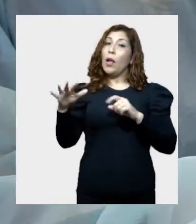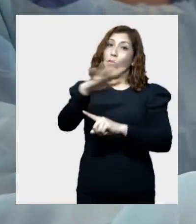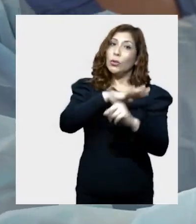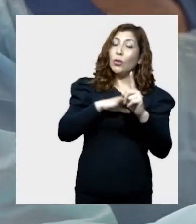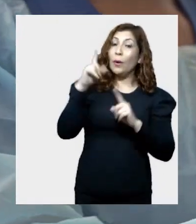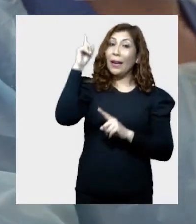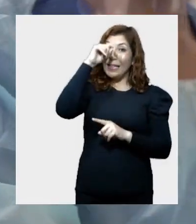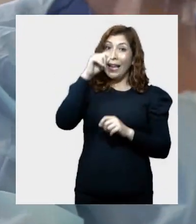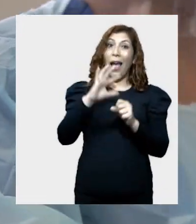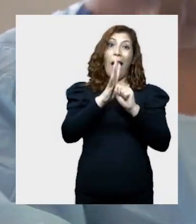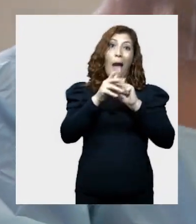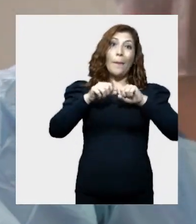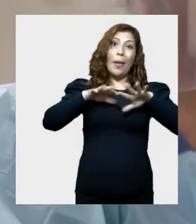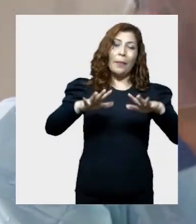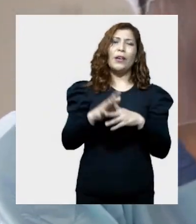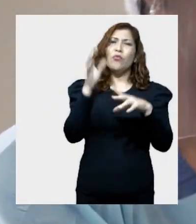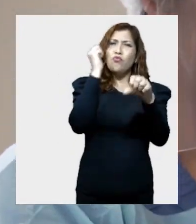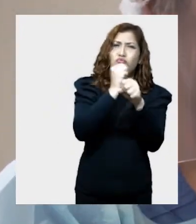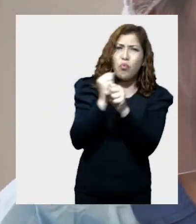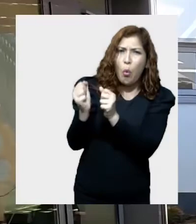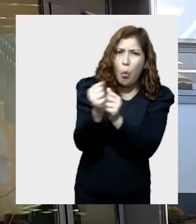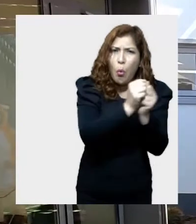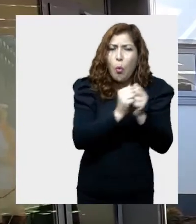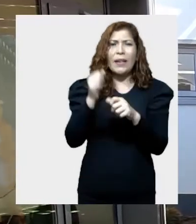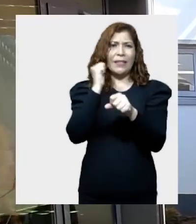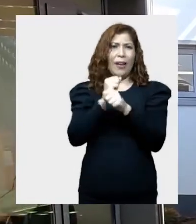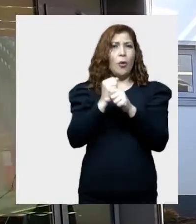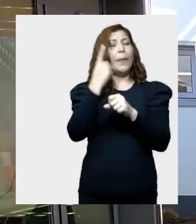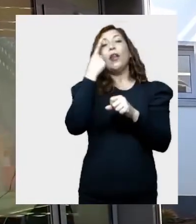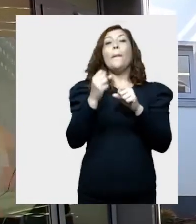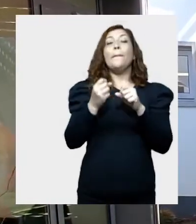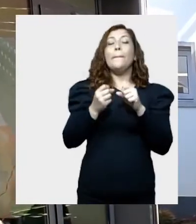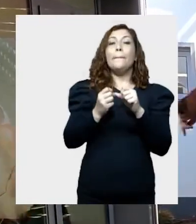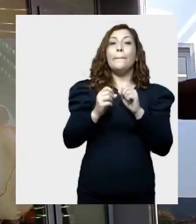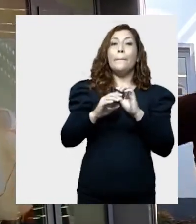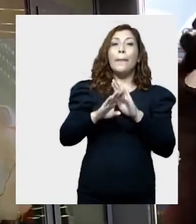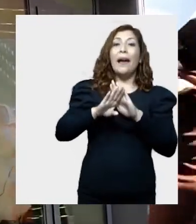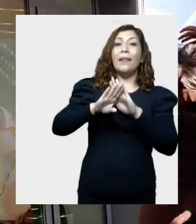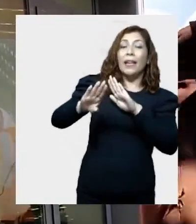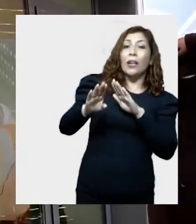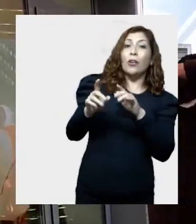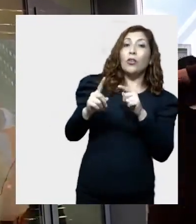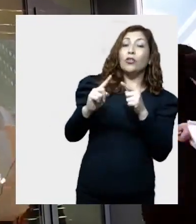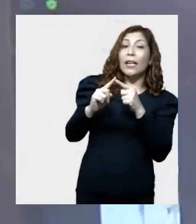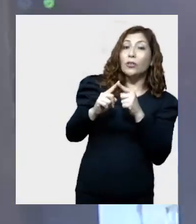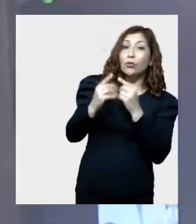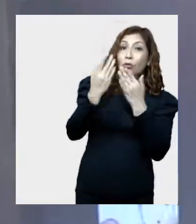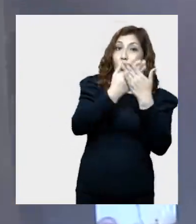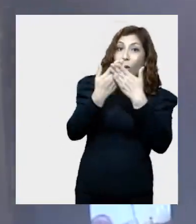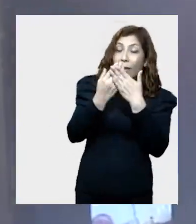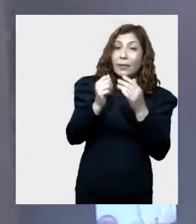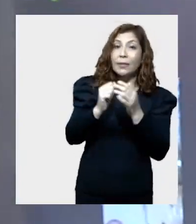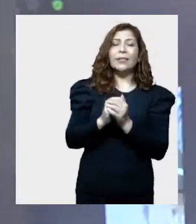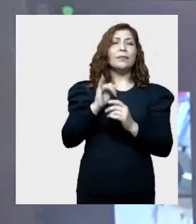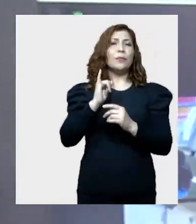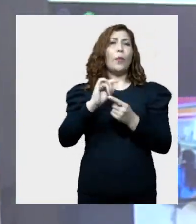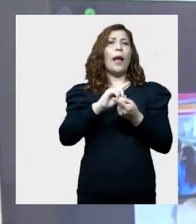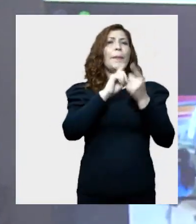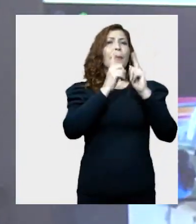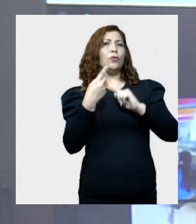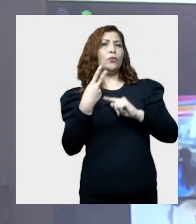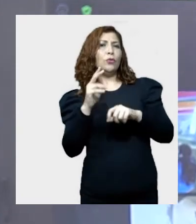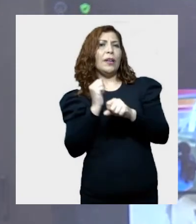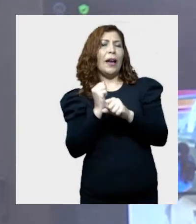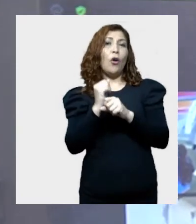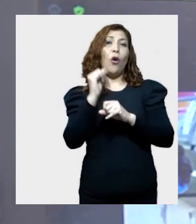a ello, trabajaron incansablemente por no perder el contacto con sus alumnos, adoptando sus rutinas a la modalidad